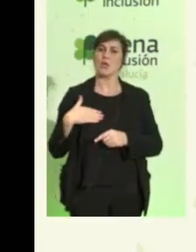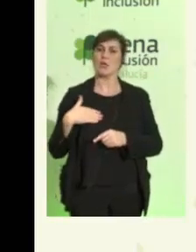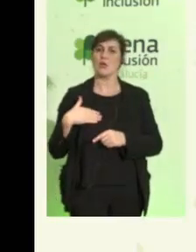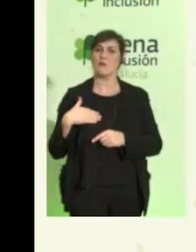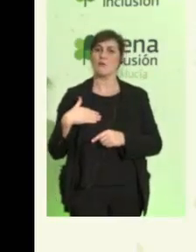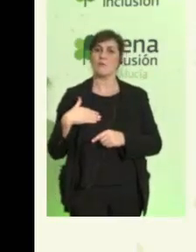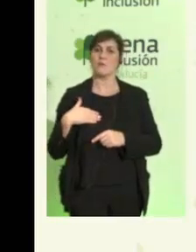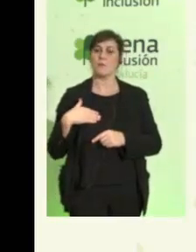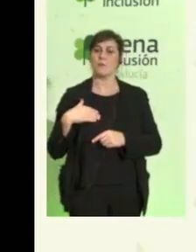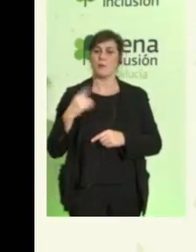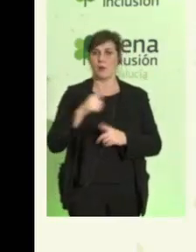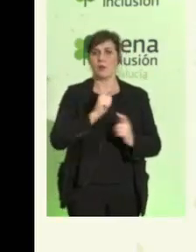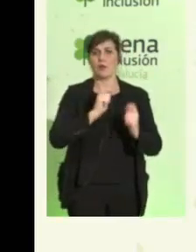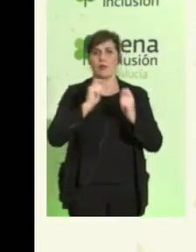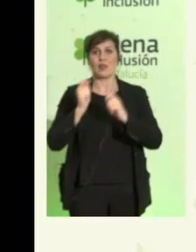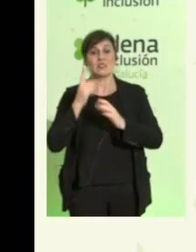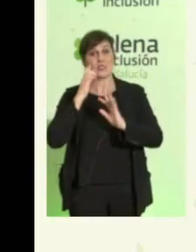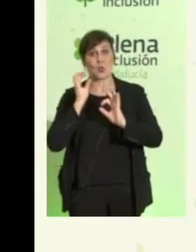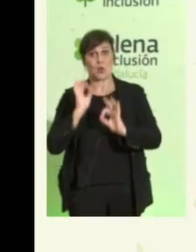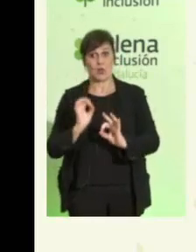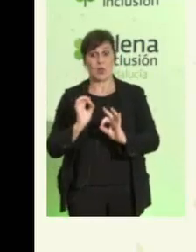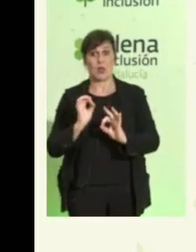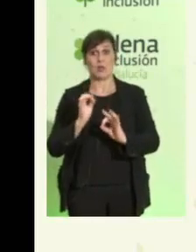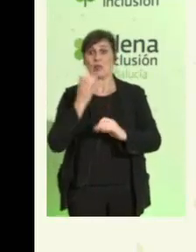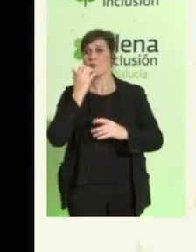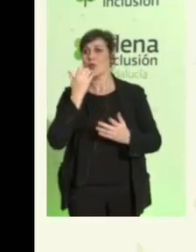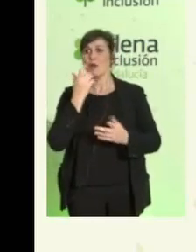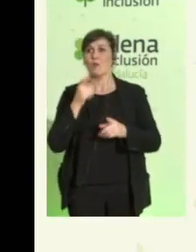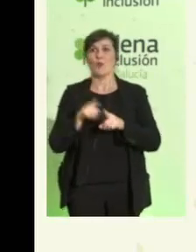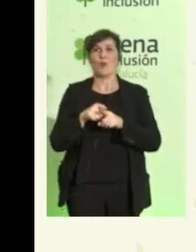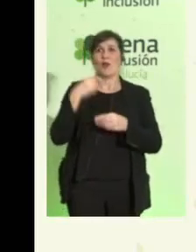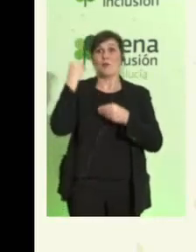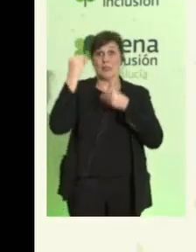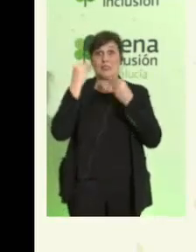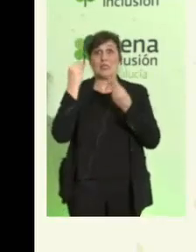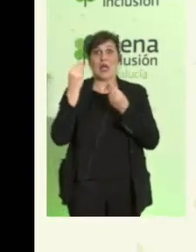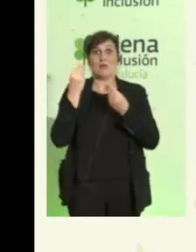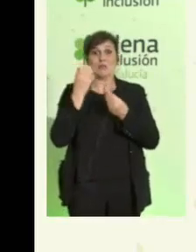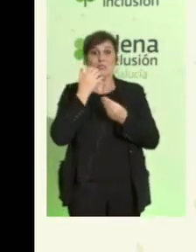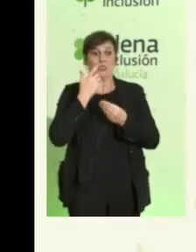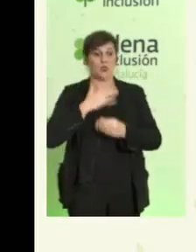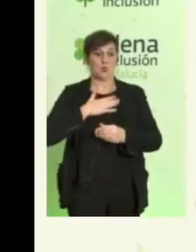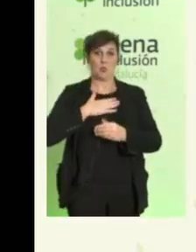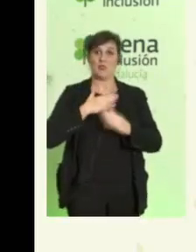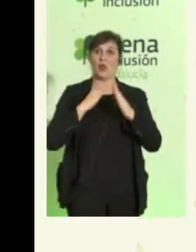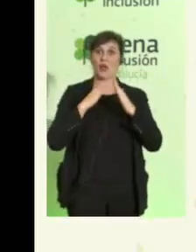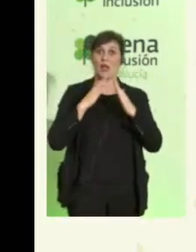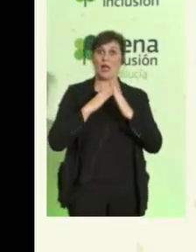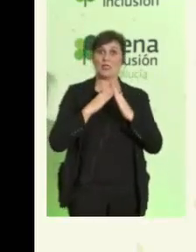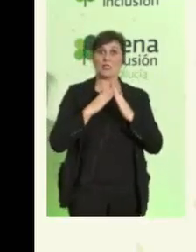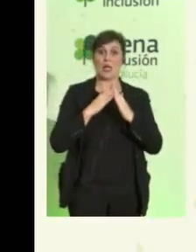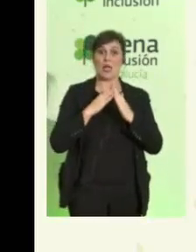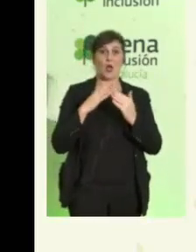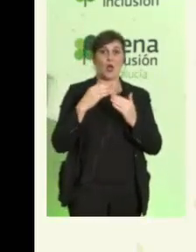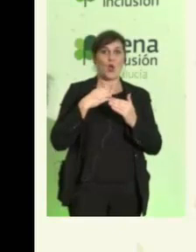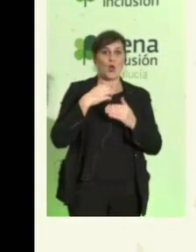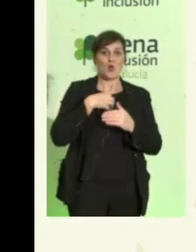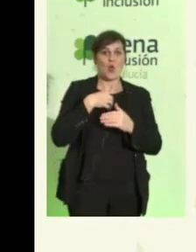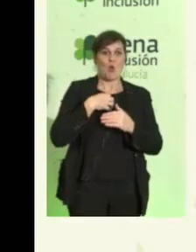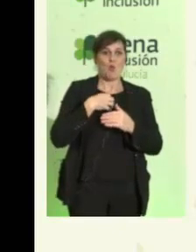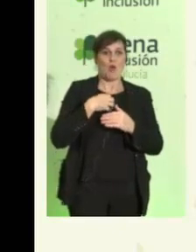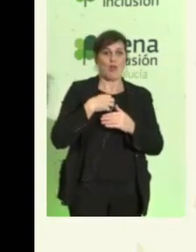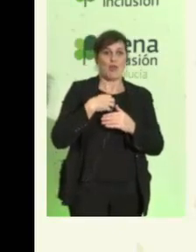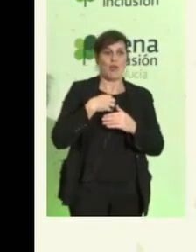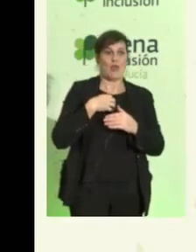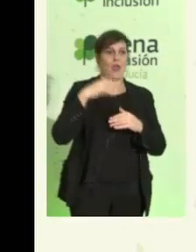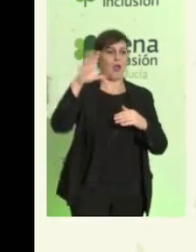una sensación de seguridad, es decir, que si yo soy el propietario de mi casa, nadie me puede hacer acabar en una